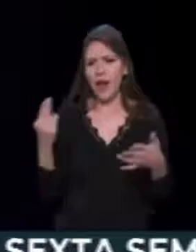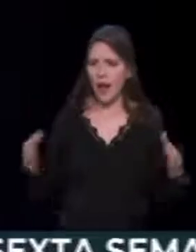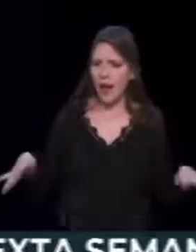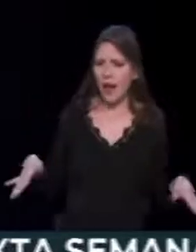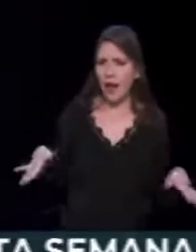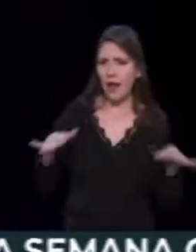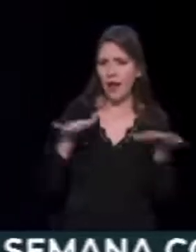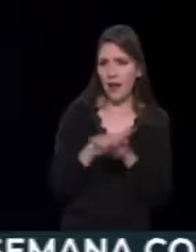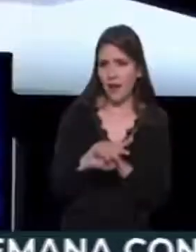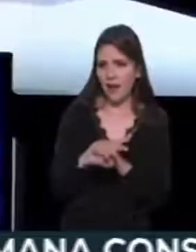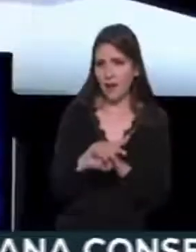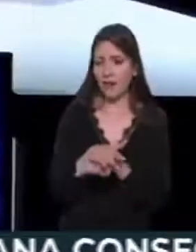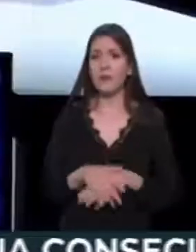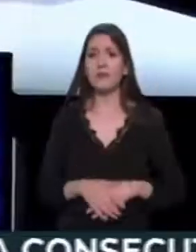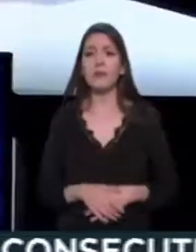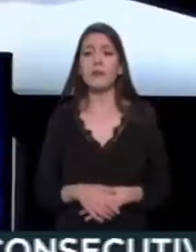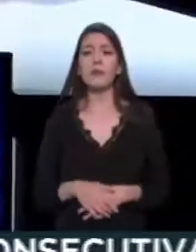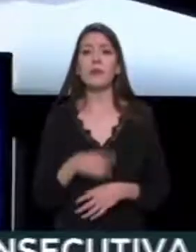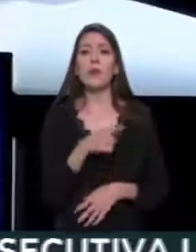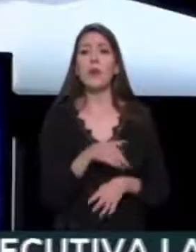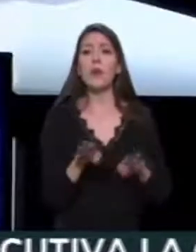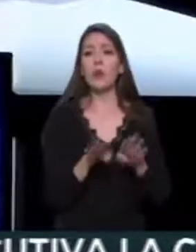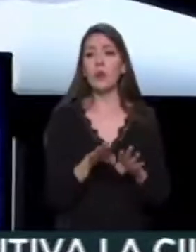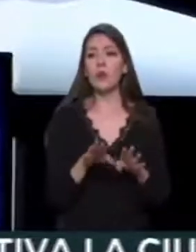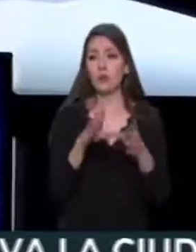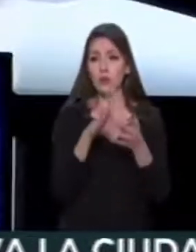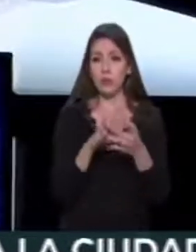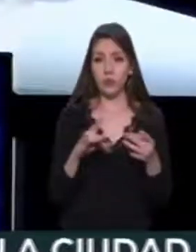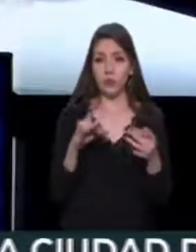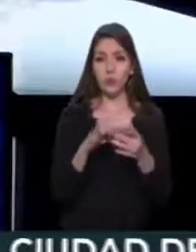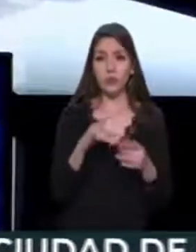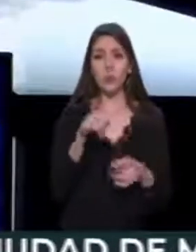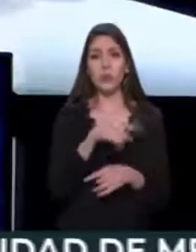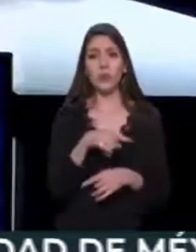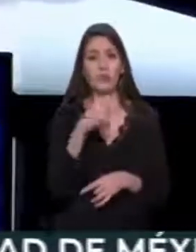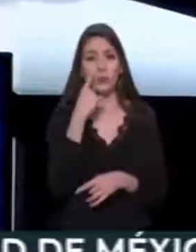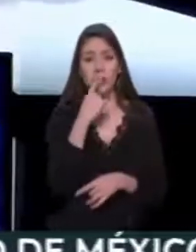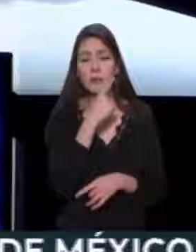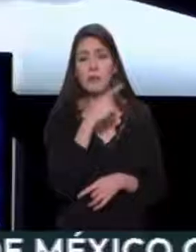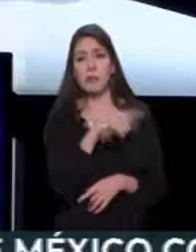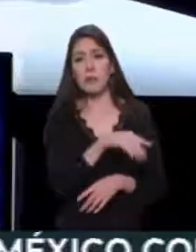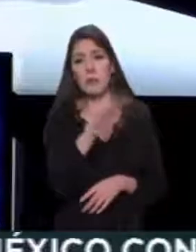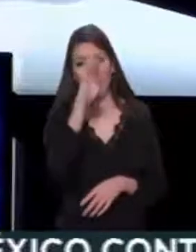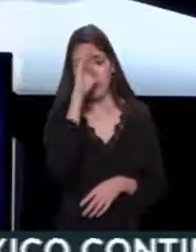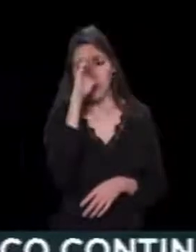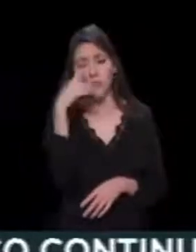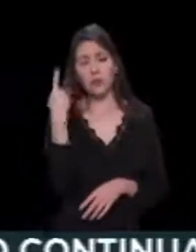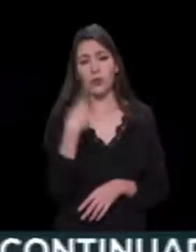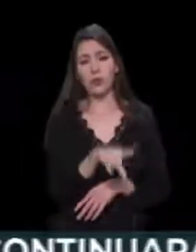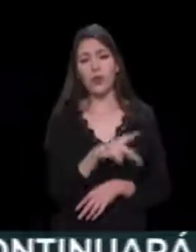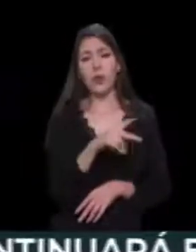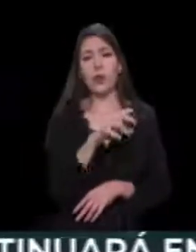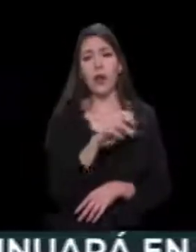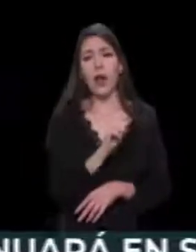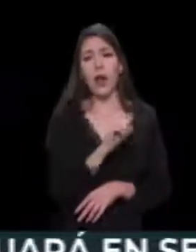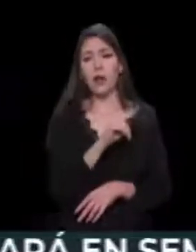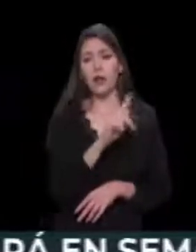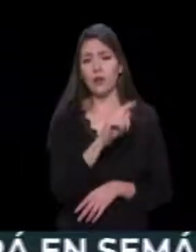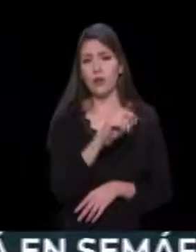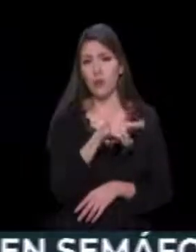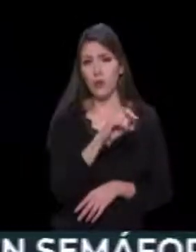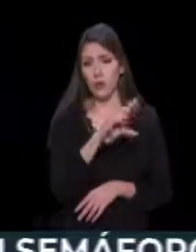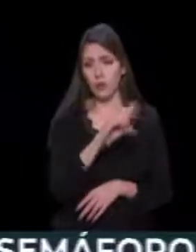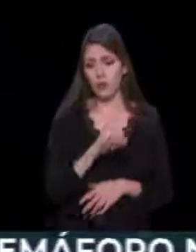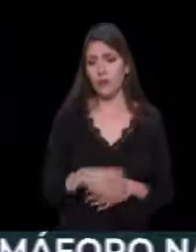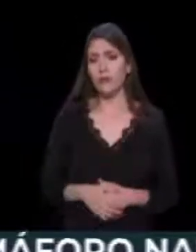una andanada contra un poder que se percibe o se dice que es autónomo. Sí, mira, yo creo que la autonomía